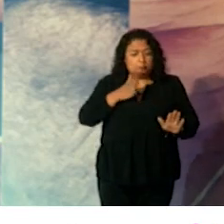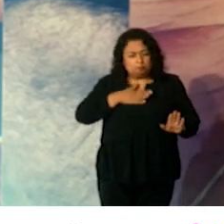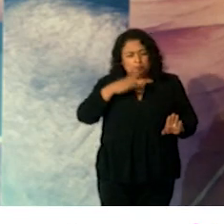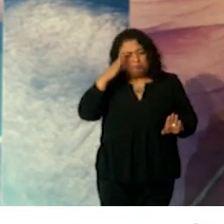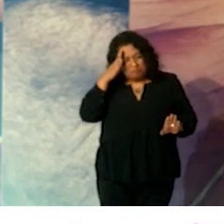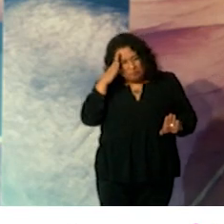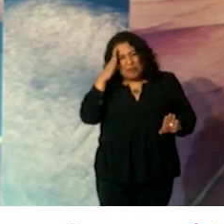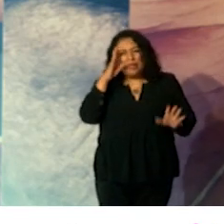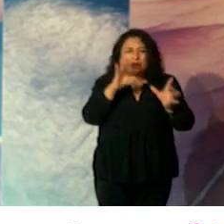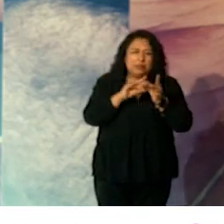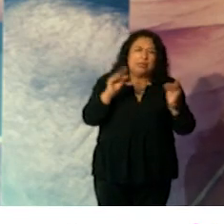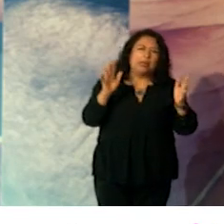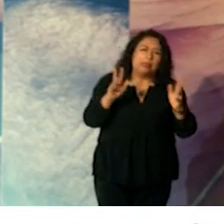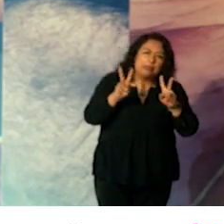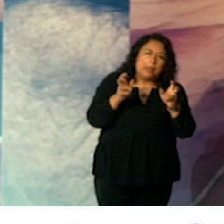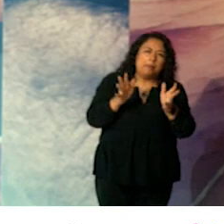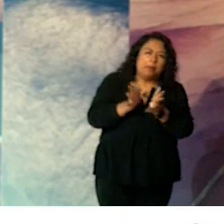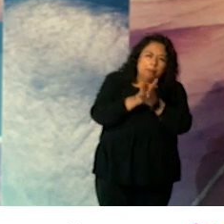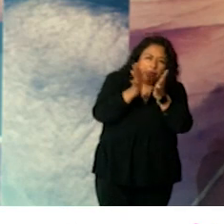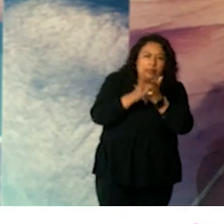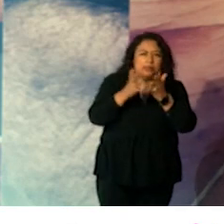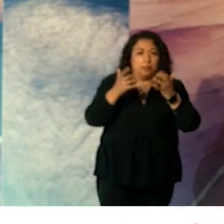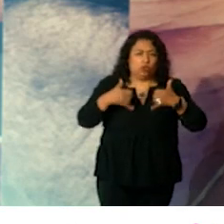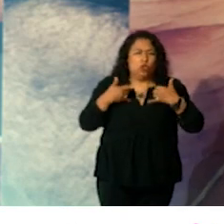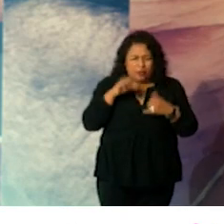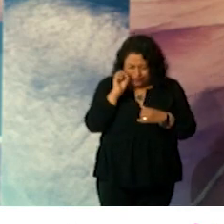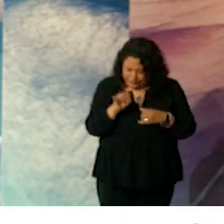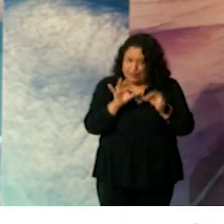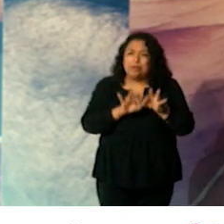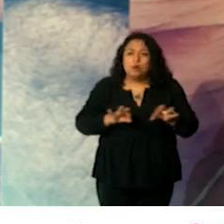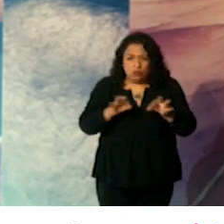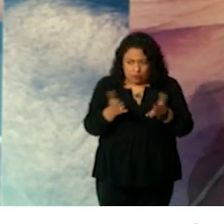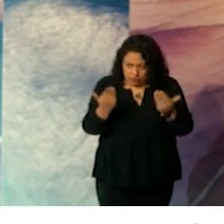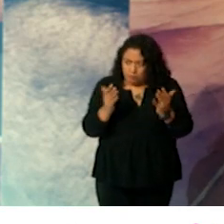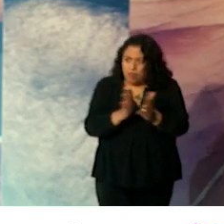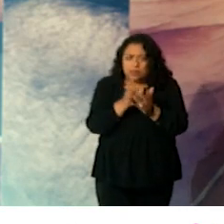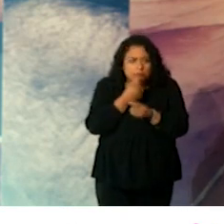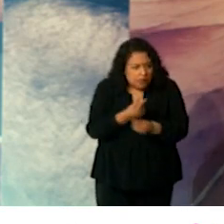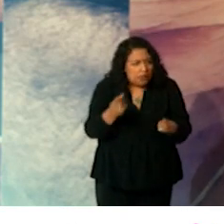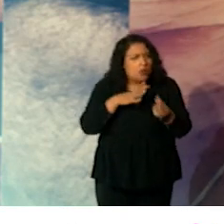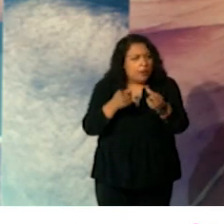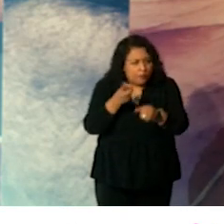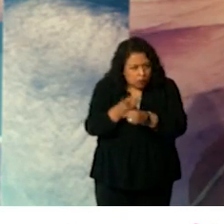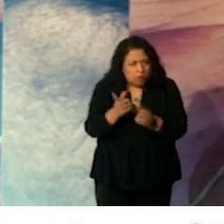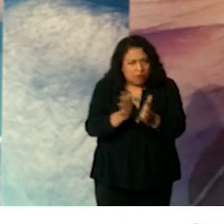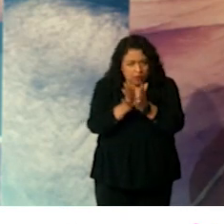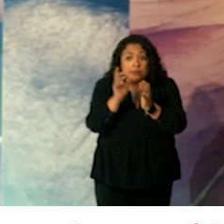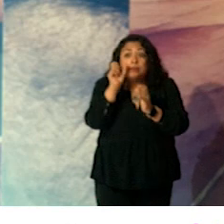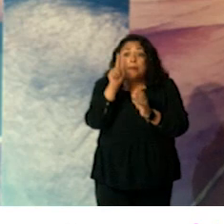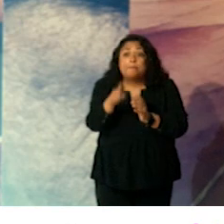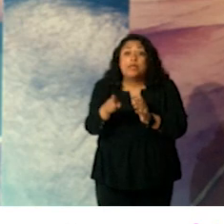que más que hablar de participación de juventudes, que es súper importante que participe la niñez, que tengan oportunidades, hablemos